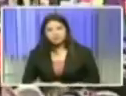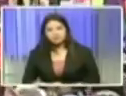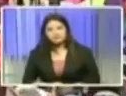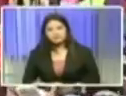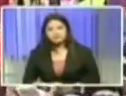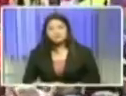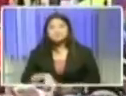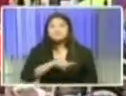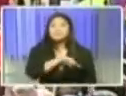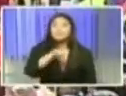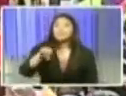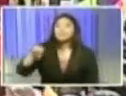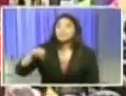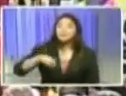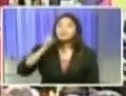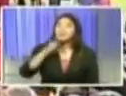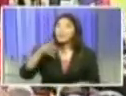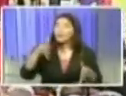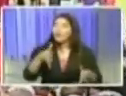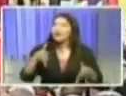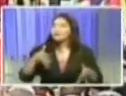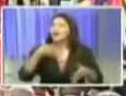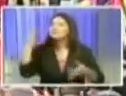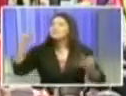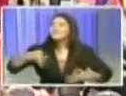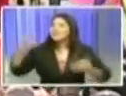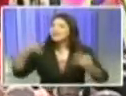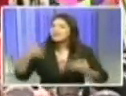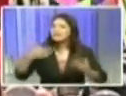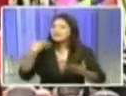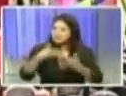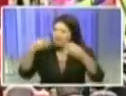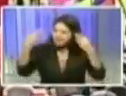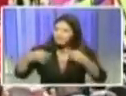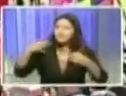Y nosotros tenemos que ganar con la verdad de la patria